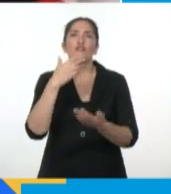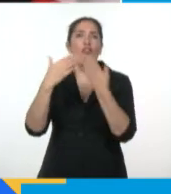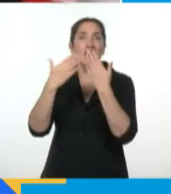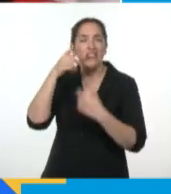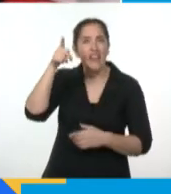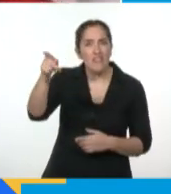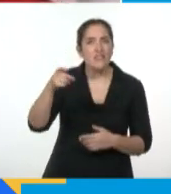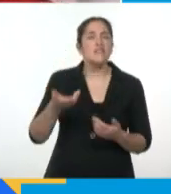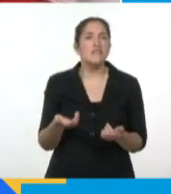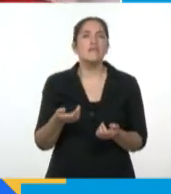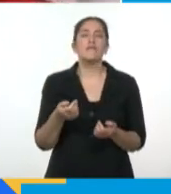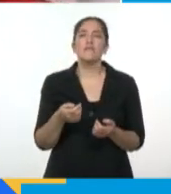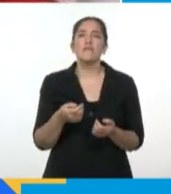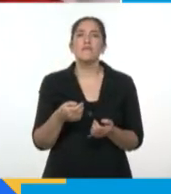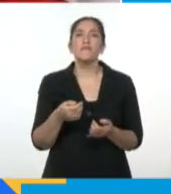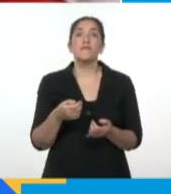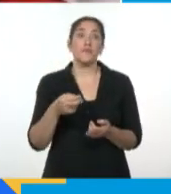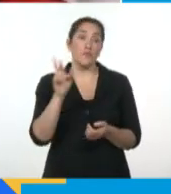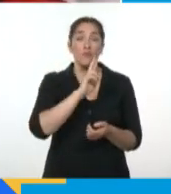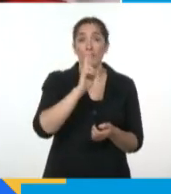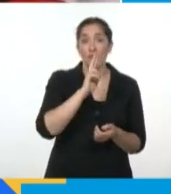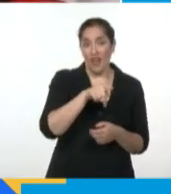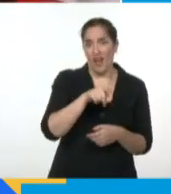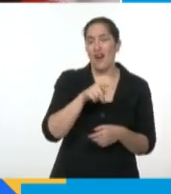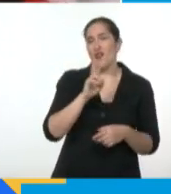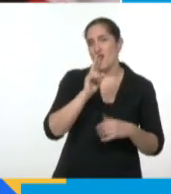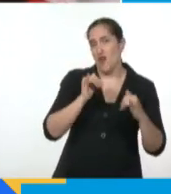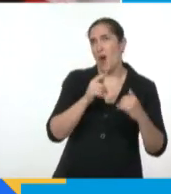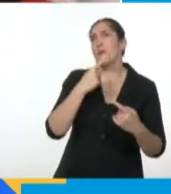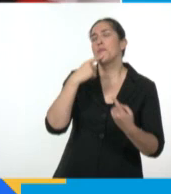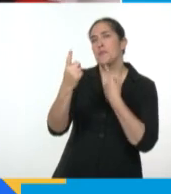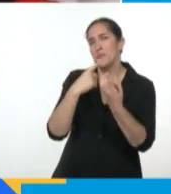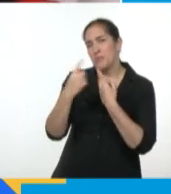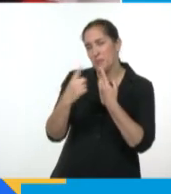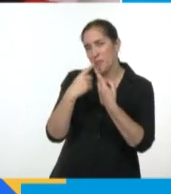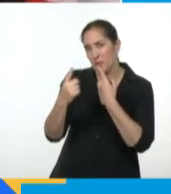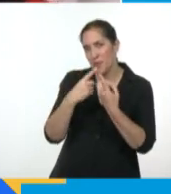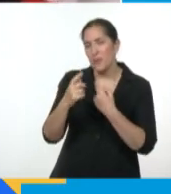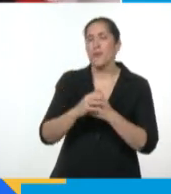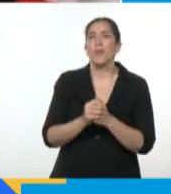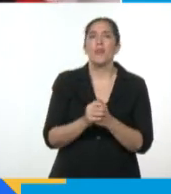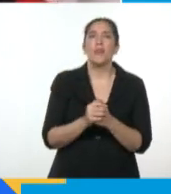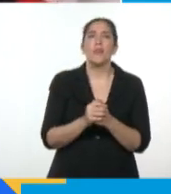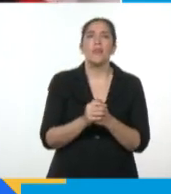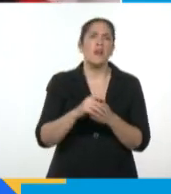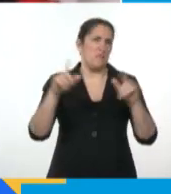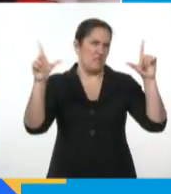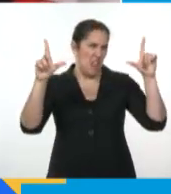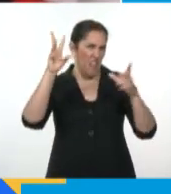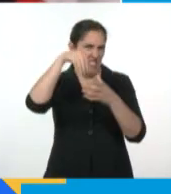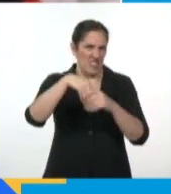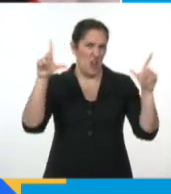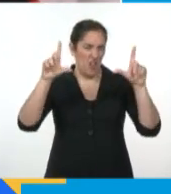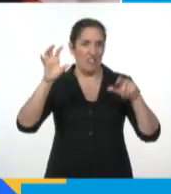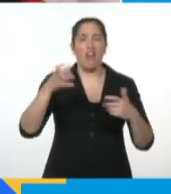y entonces la joven le hacía una nota a través de un canal de televisión y